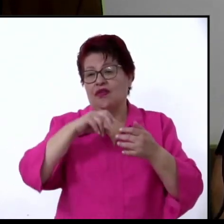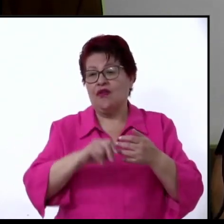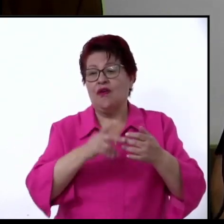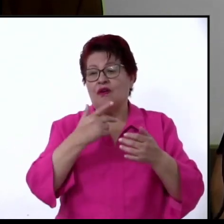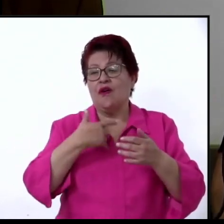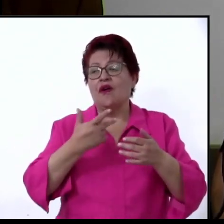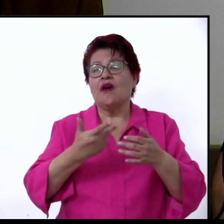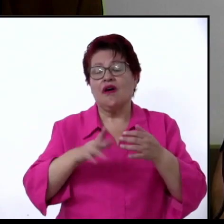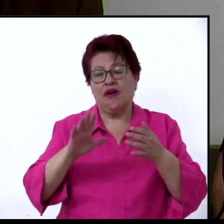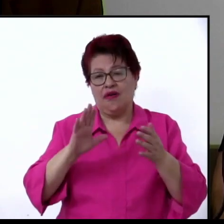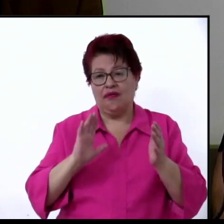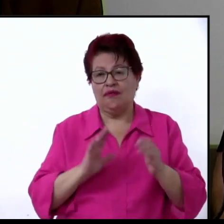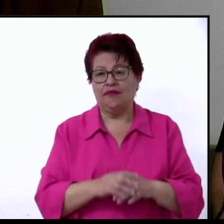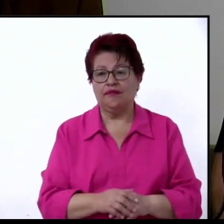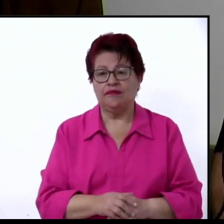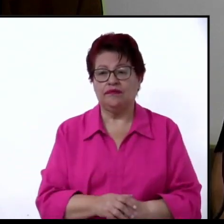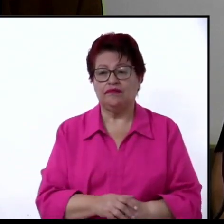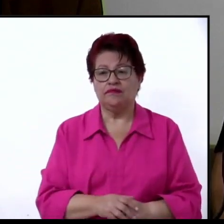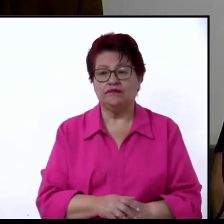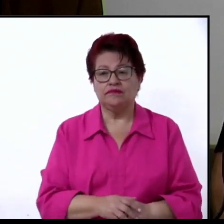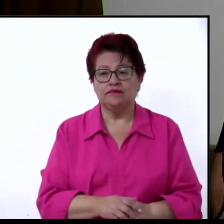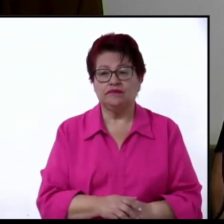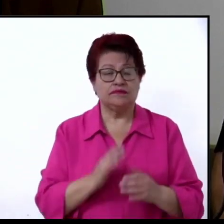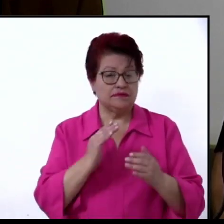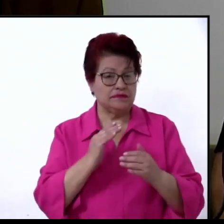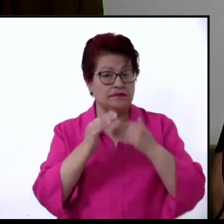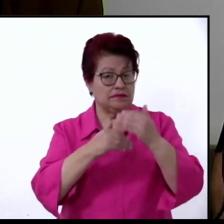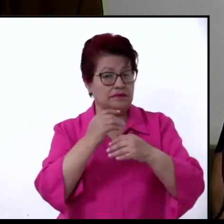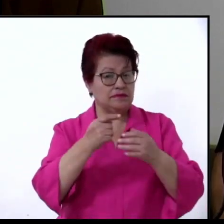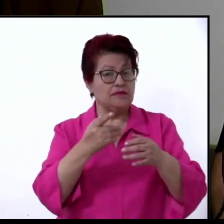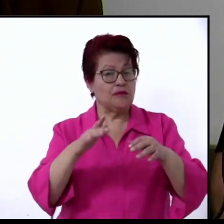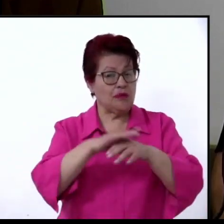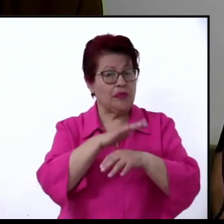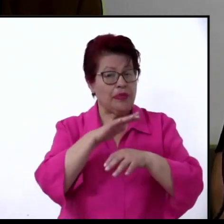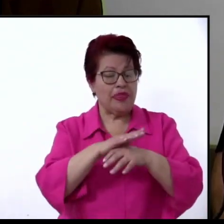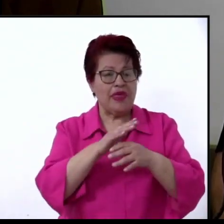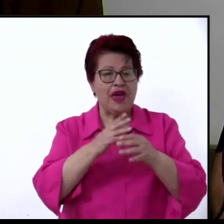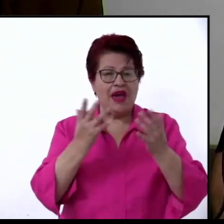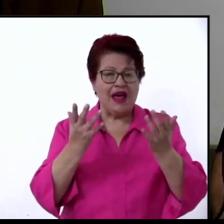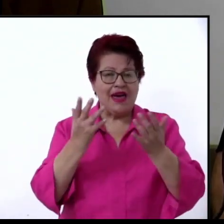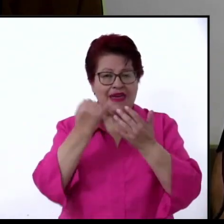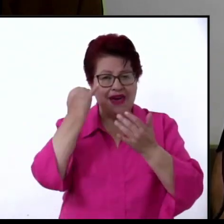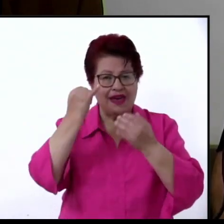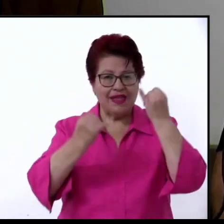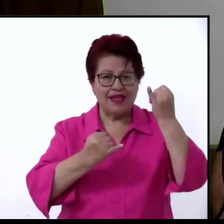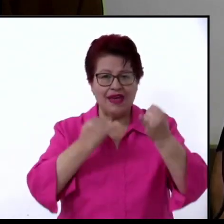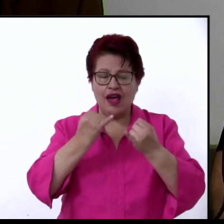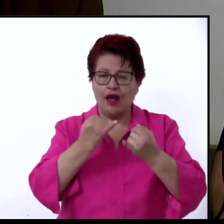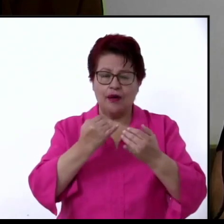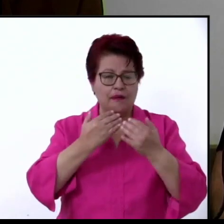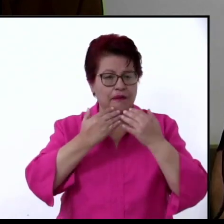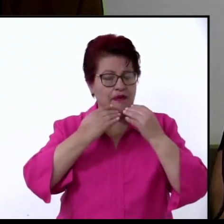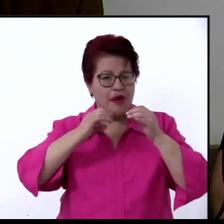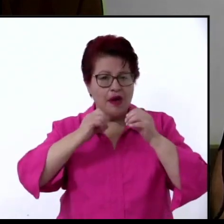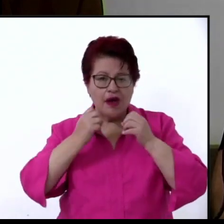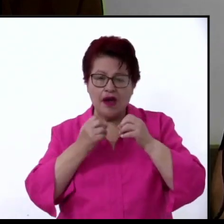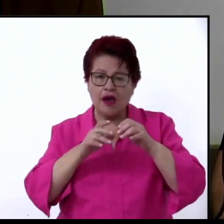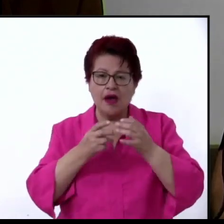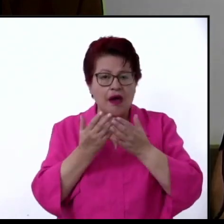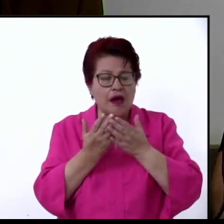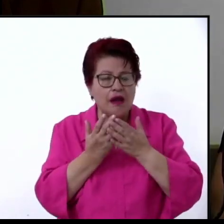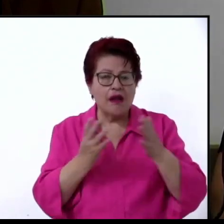materia laboral. Ese proceso es un cambio de paradigma extraordinario, no fue un proceso